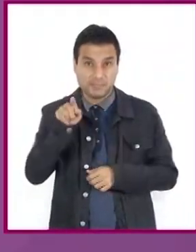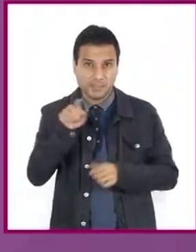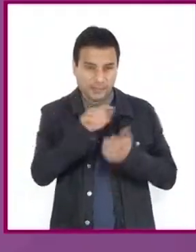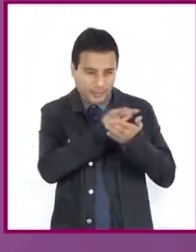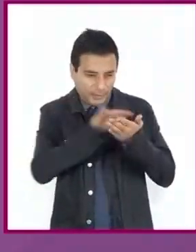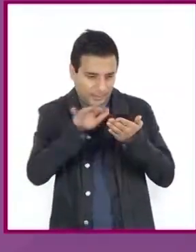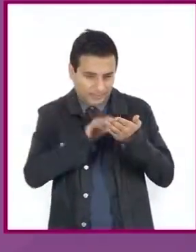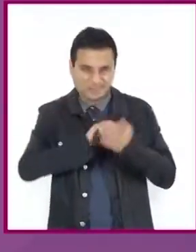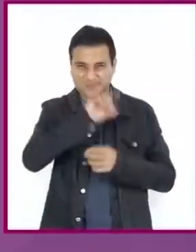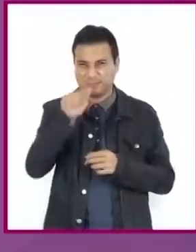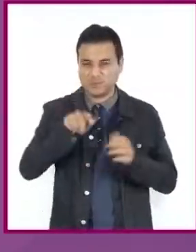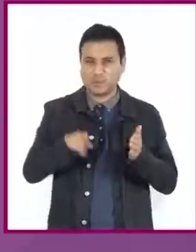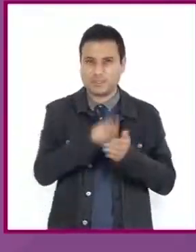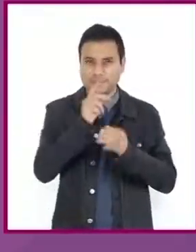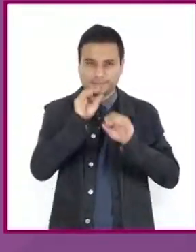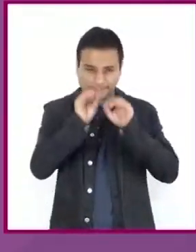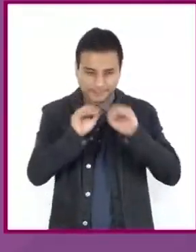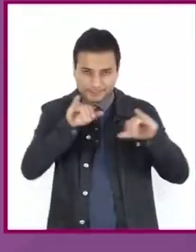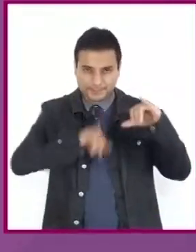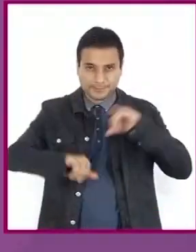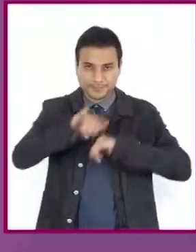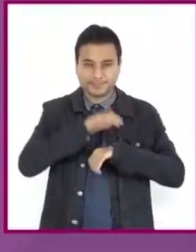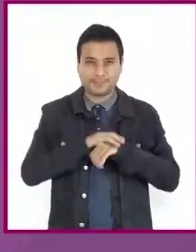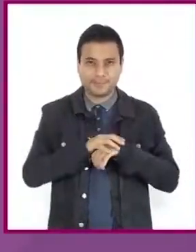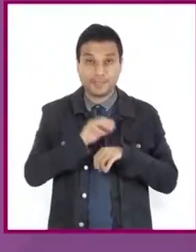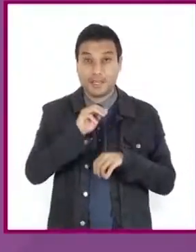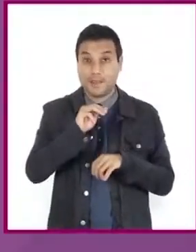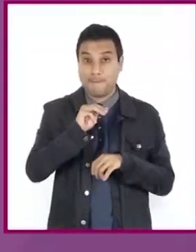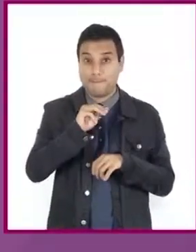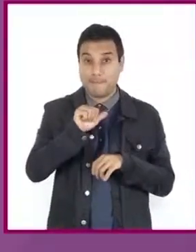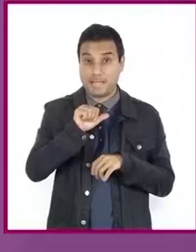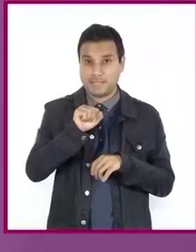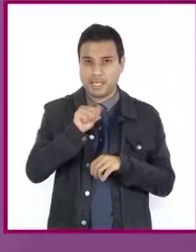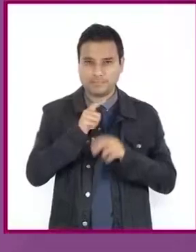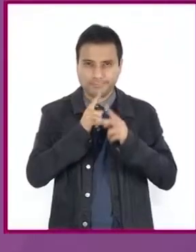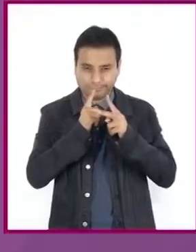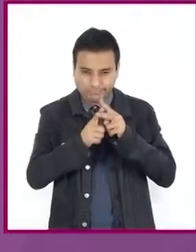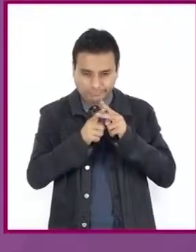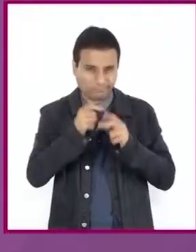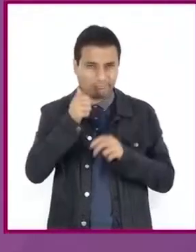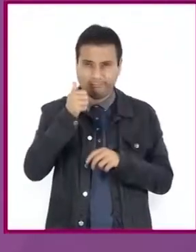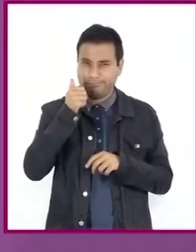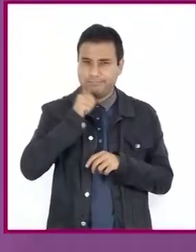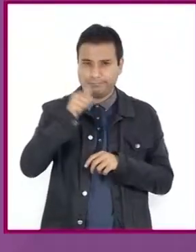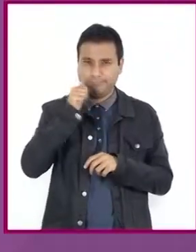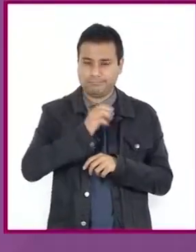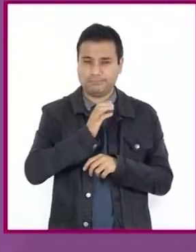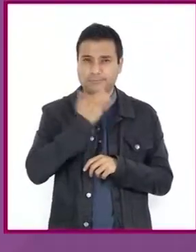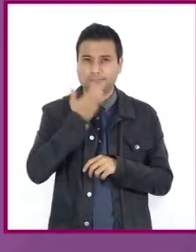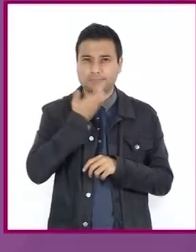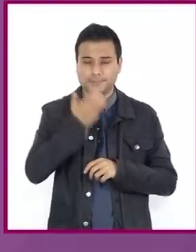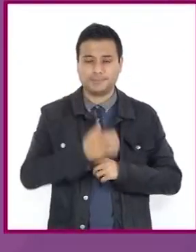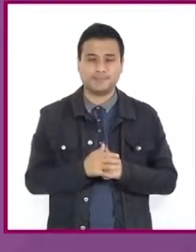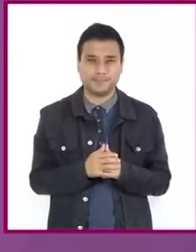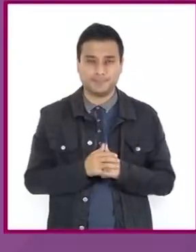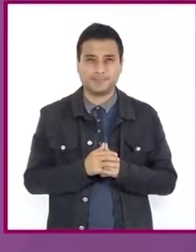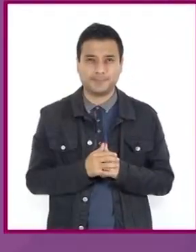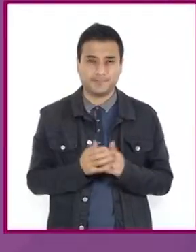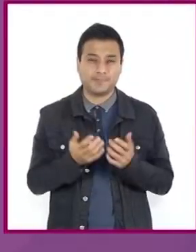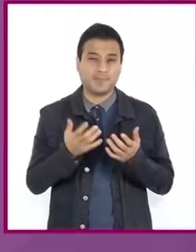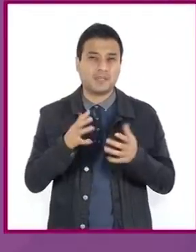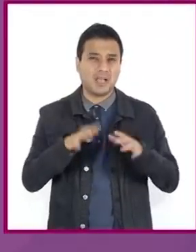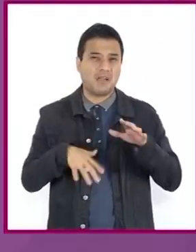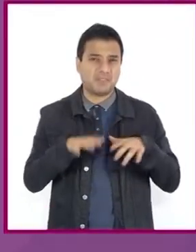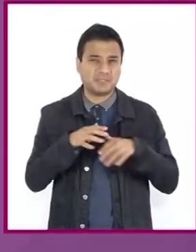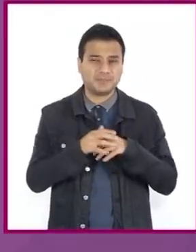habían realizado, pero medía las masas de las sustancias antes y después del proceso químico. En diversas